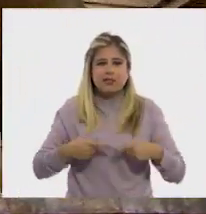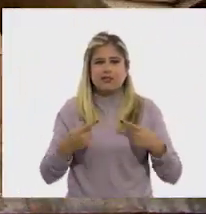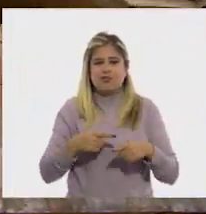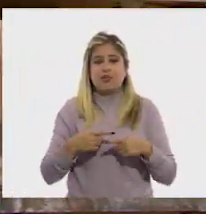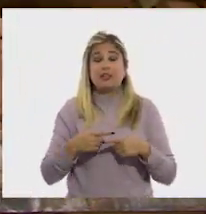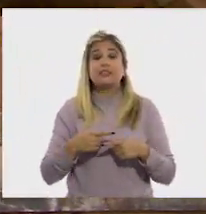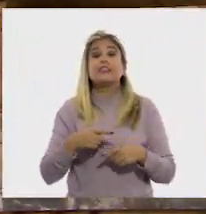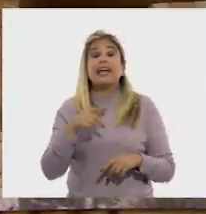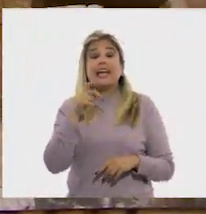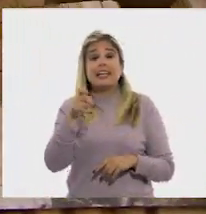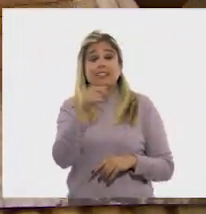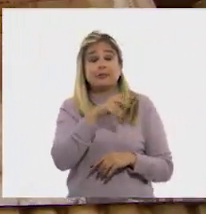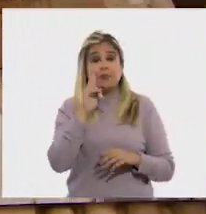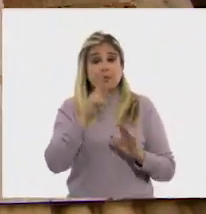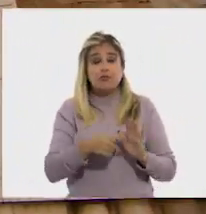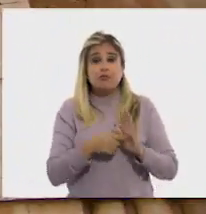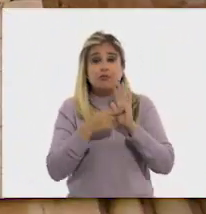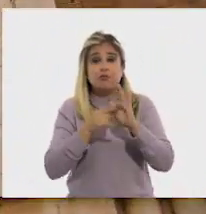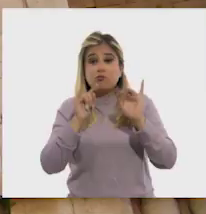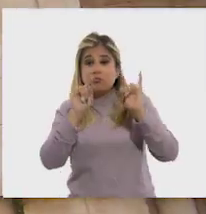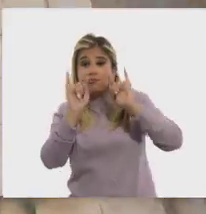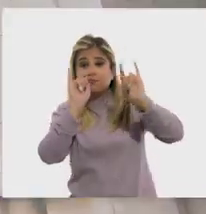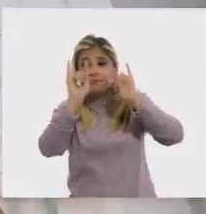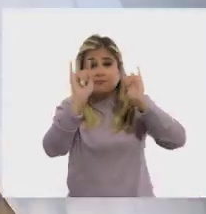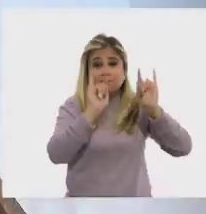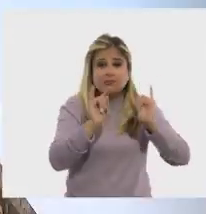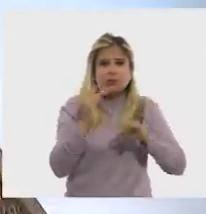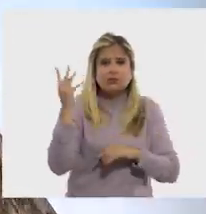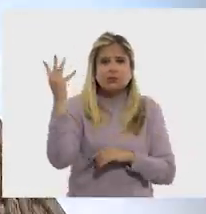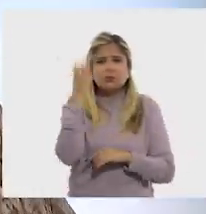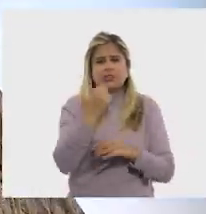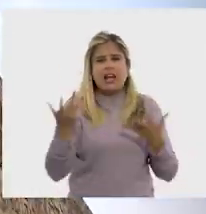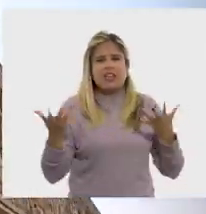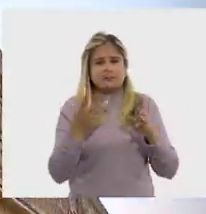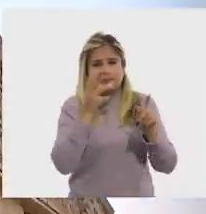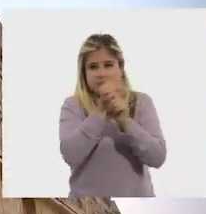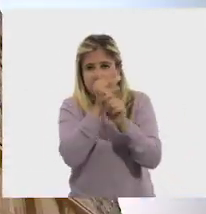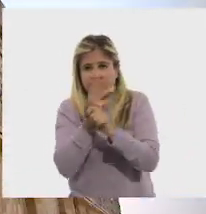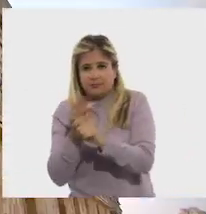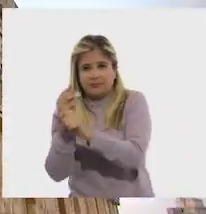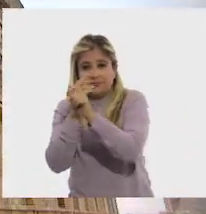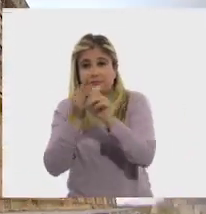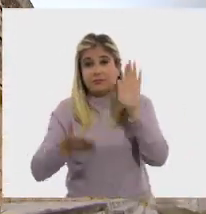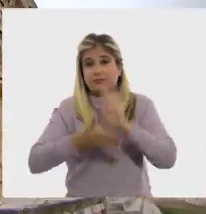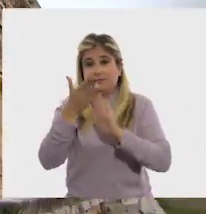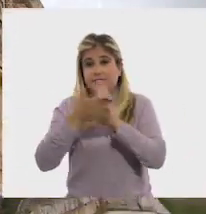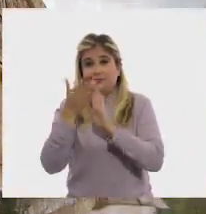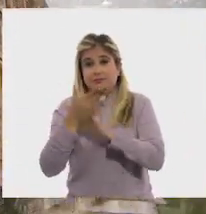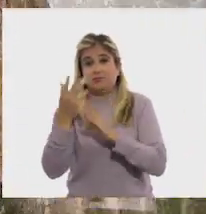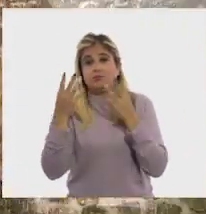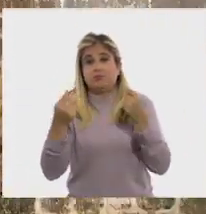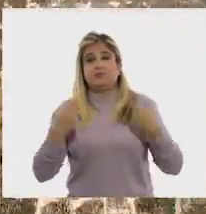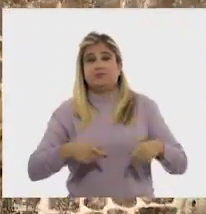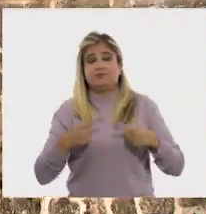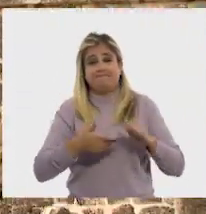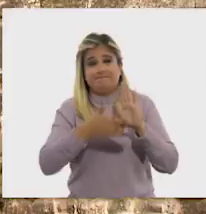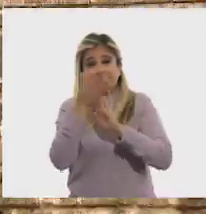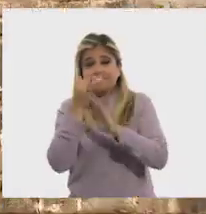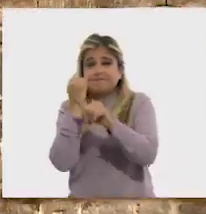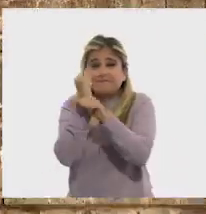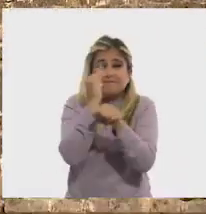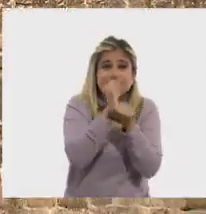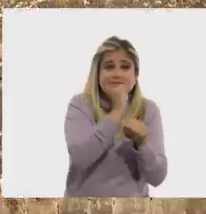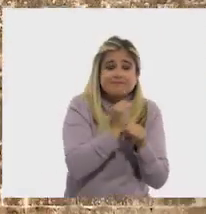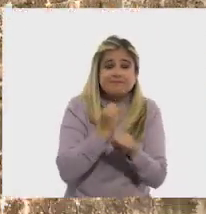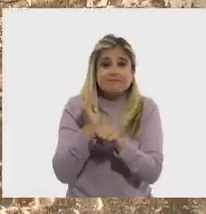un maravilloso trabajo de mosaico en piedra, elaborado por cientos de albañiles y escultores. Es majestuoso